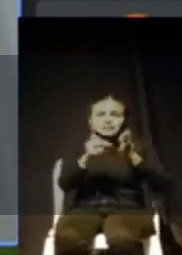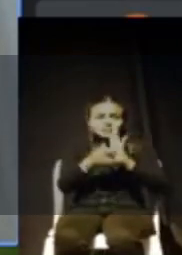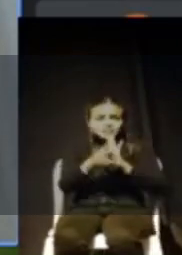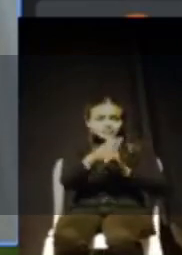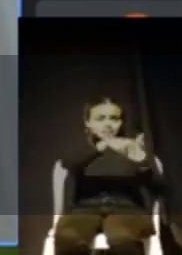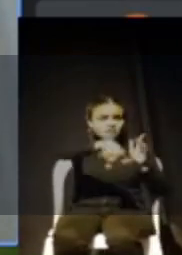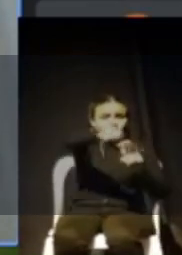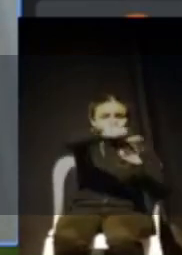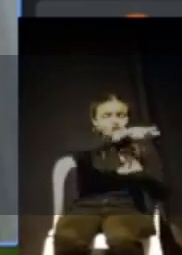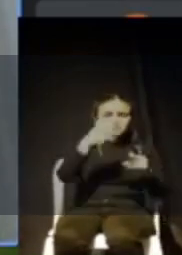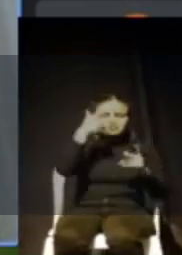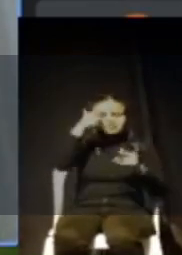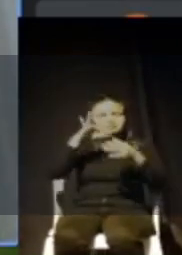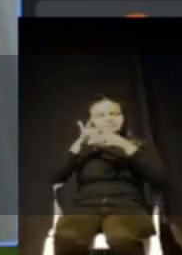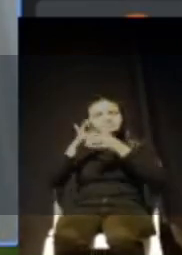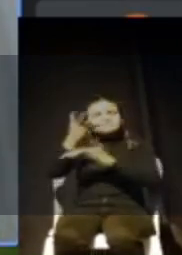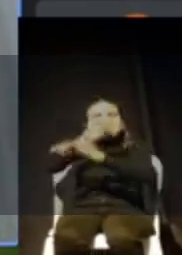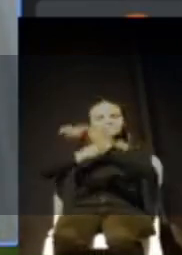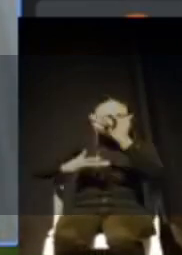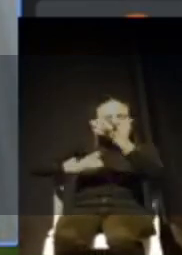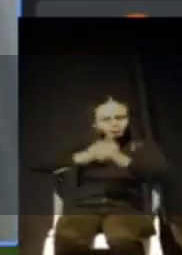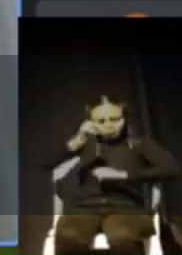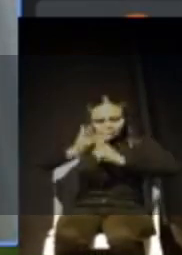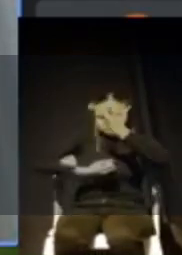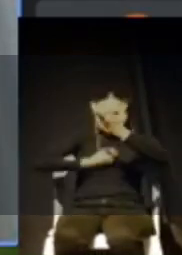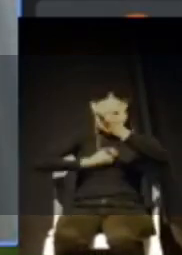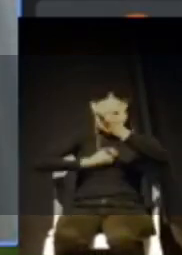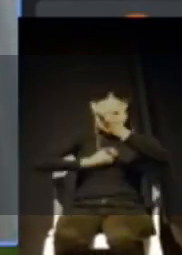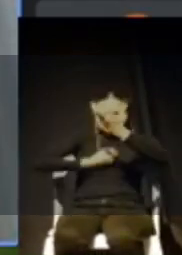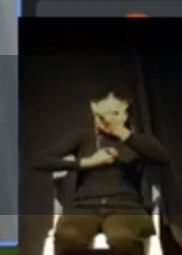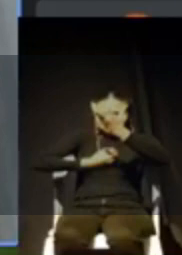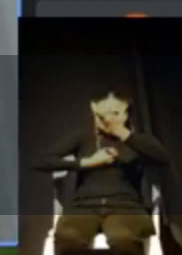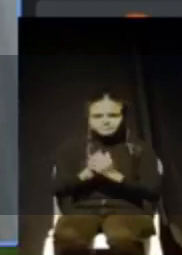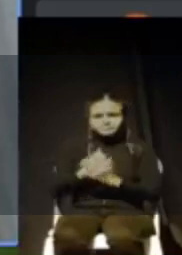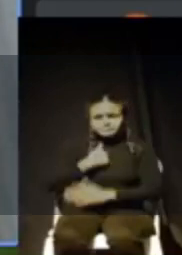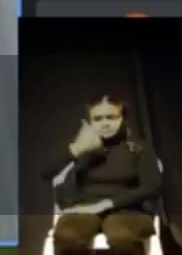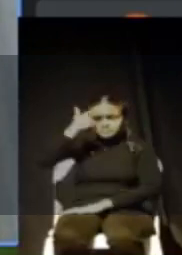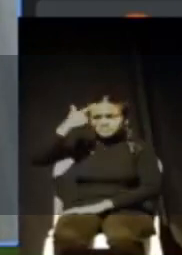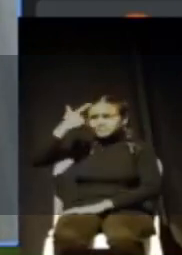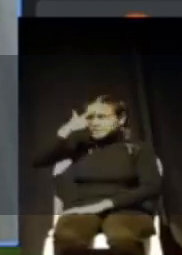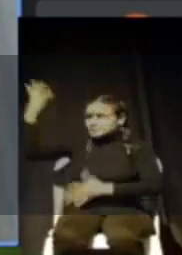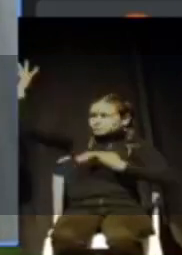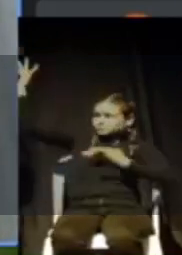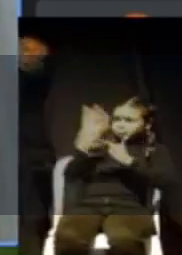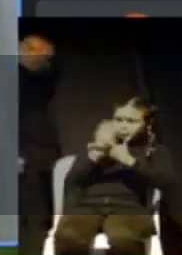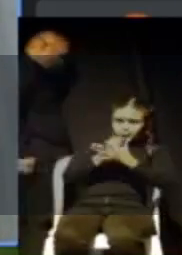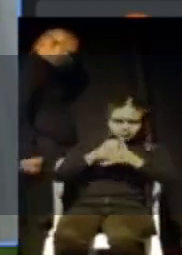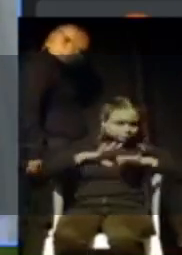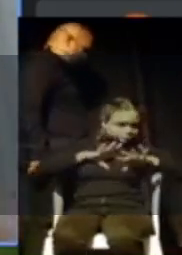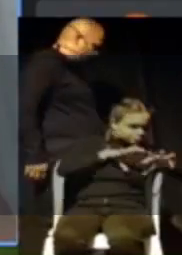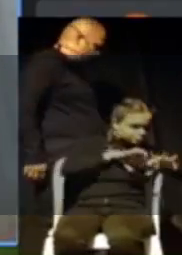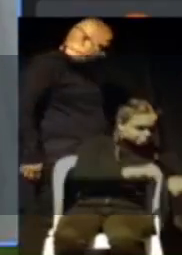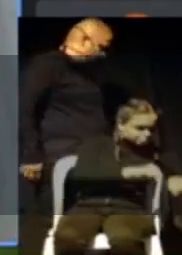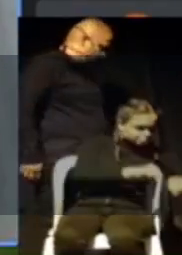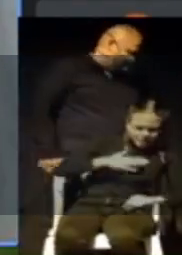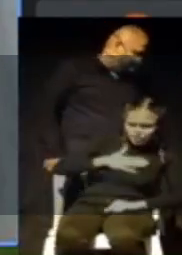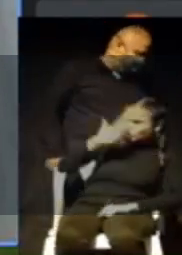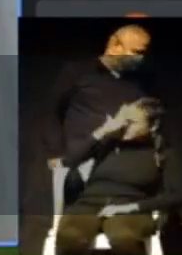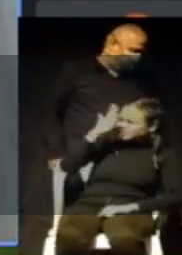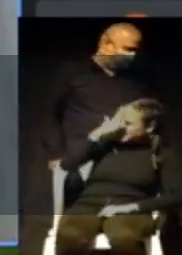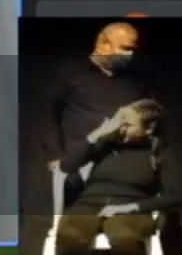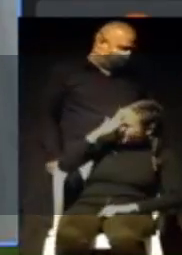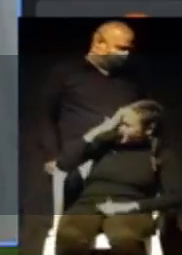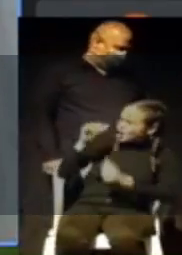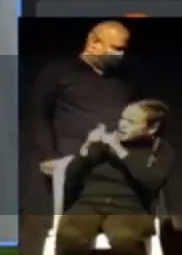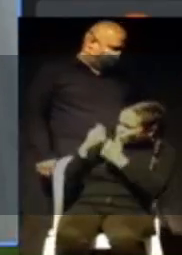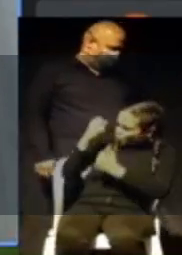voz de Guisán. Si esas memorias de las esclavizaciones, de las colonizaciones, no están presentes en el currículum de la manera, digamos,